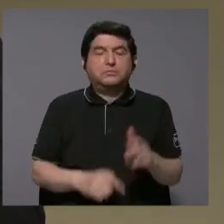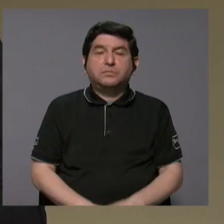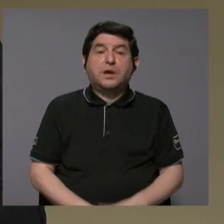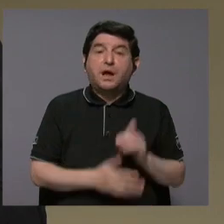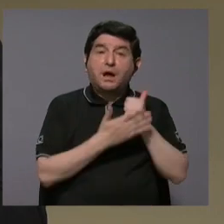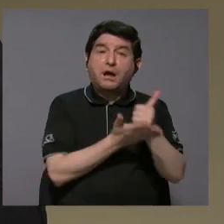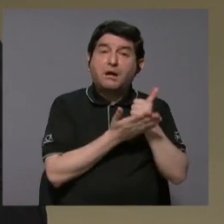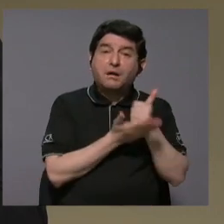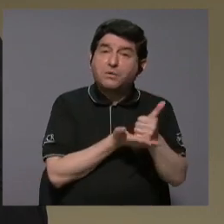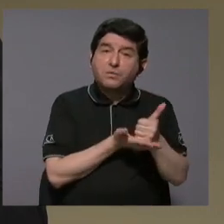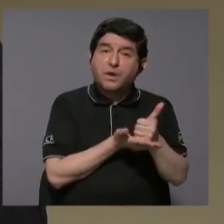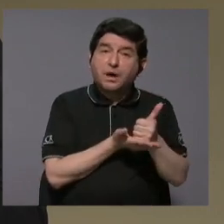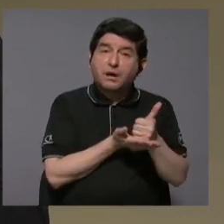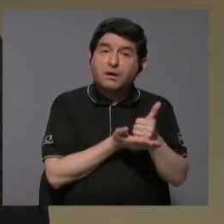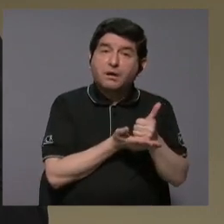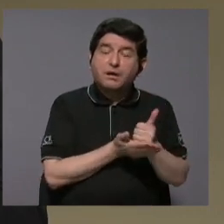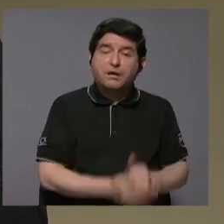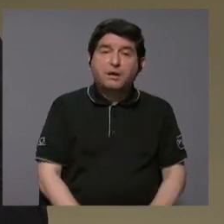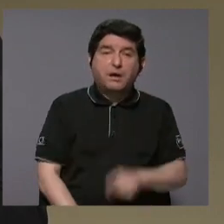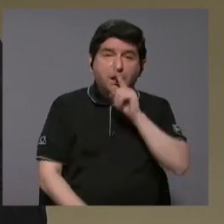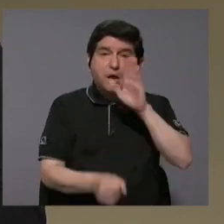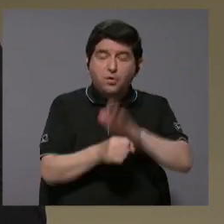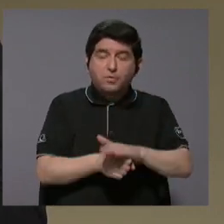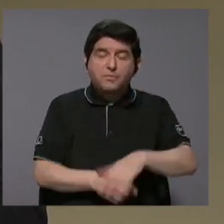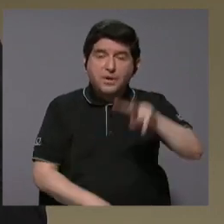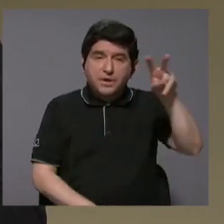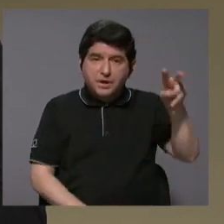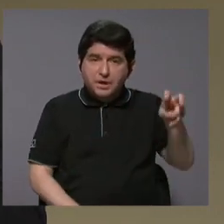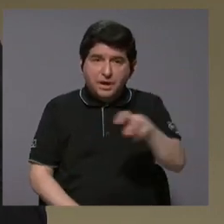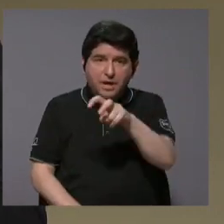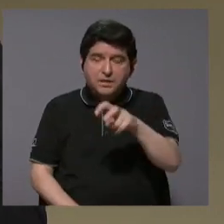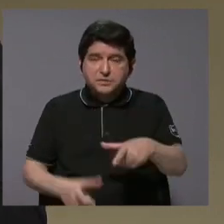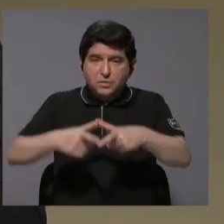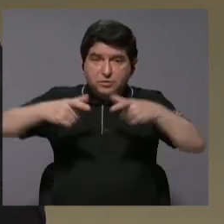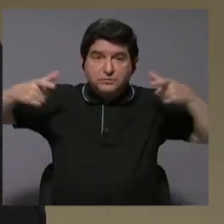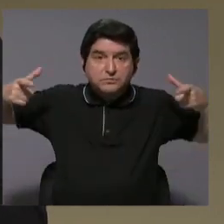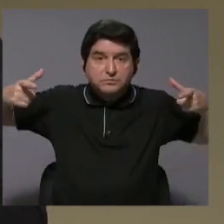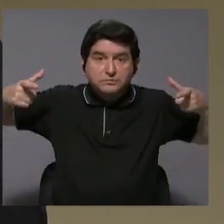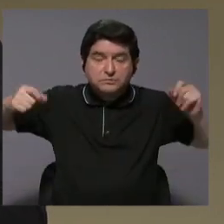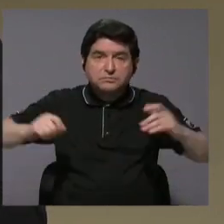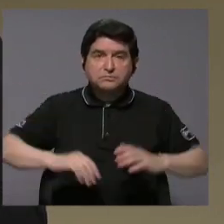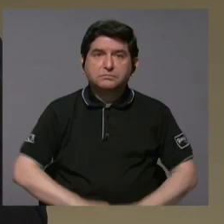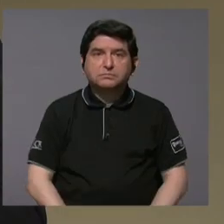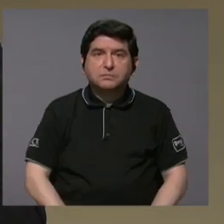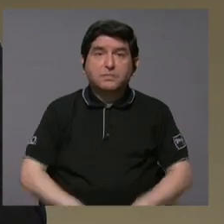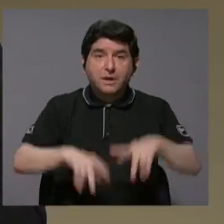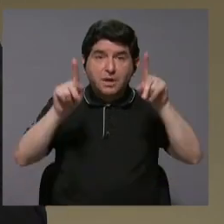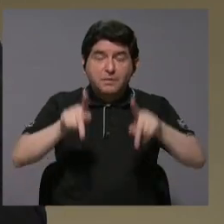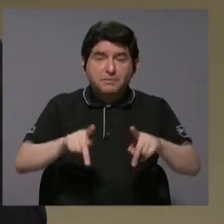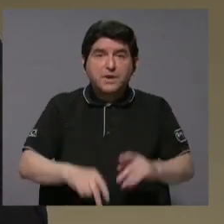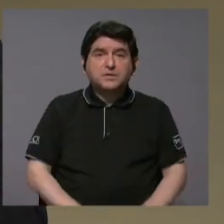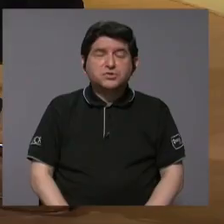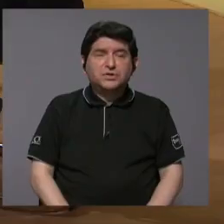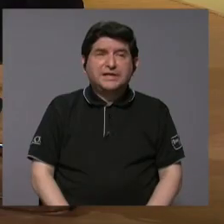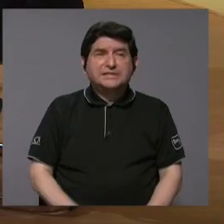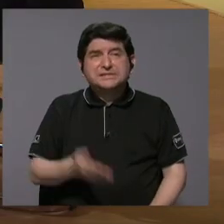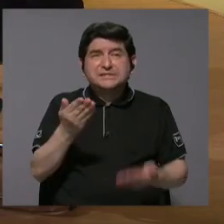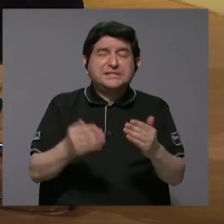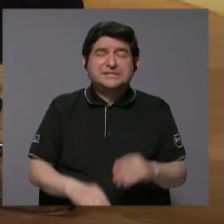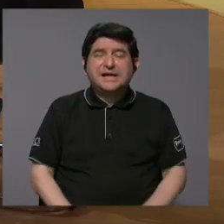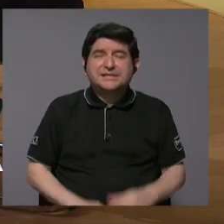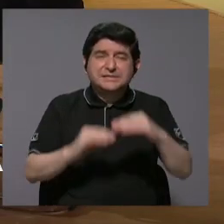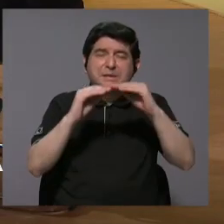contribuyan a hacer realidad el transporte masivo de personas que van a ir un poquito más incómodas, pero